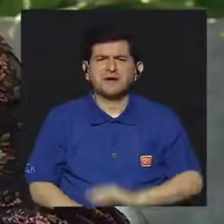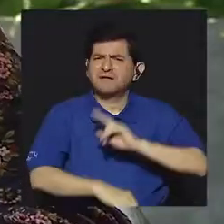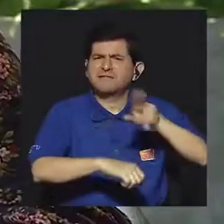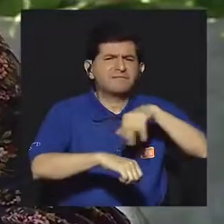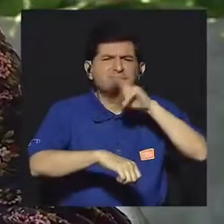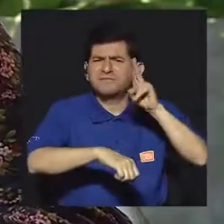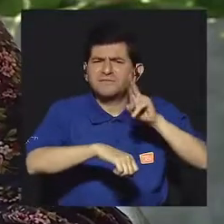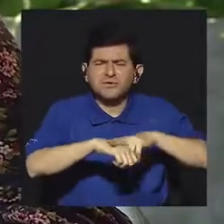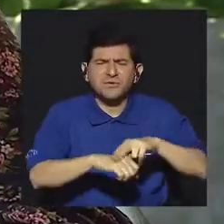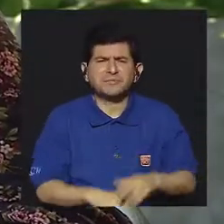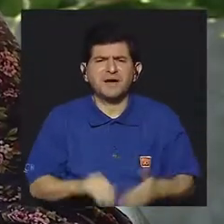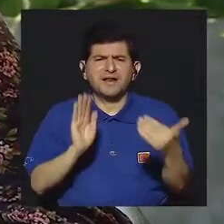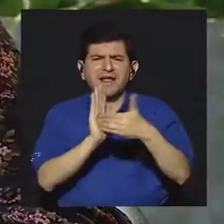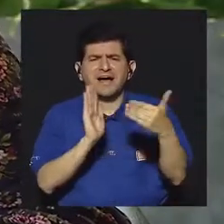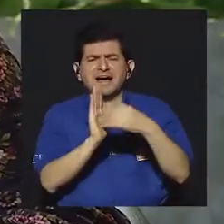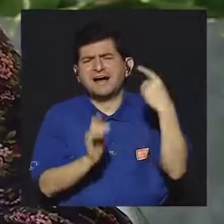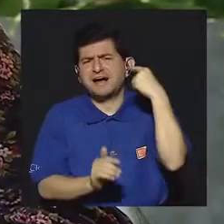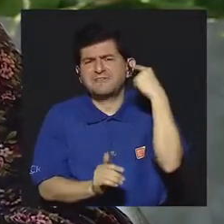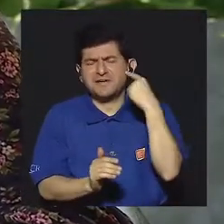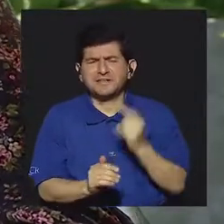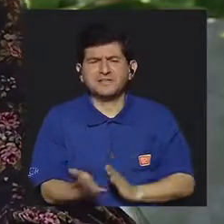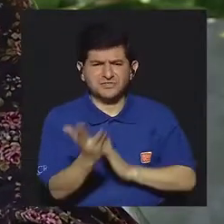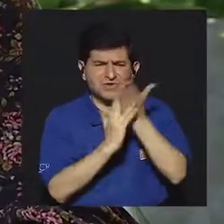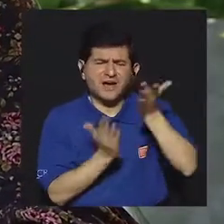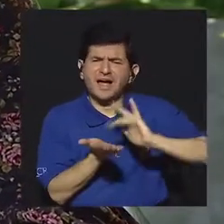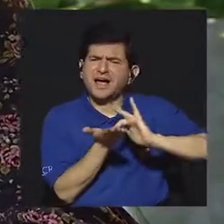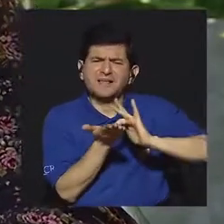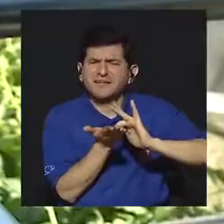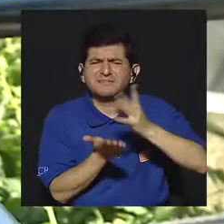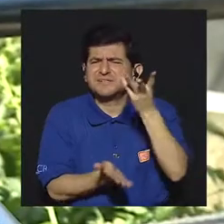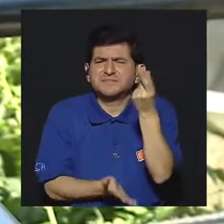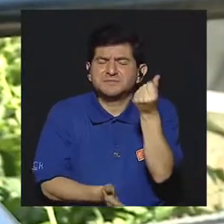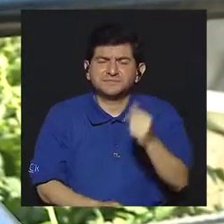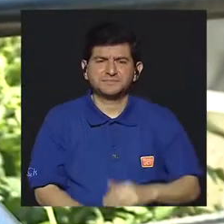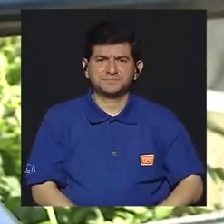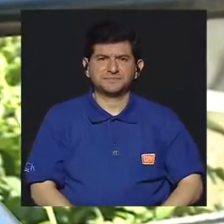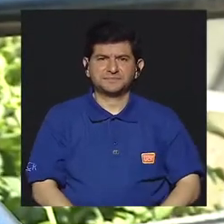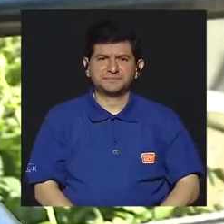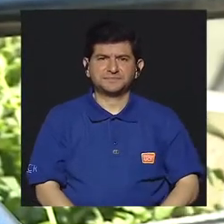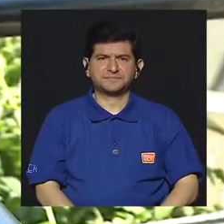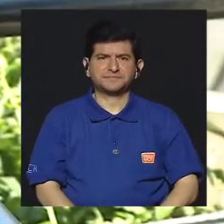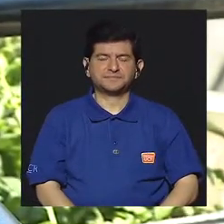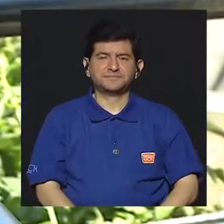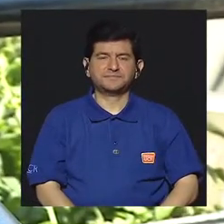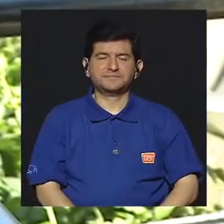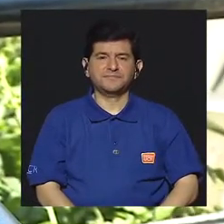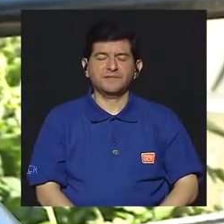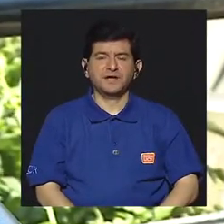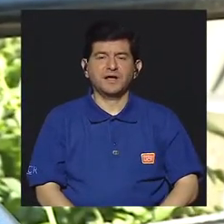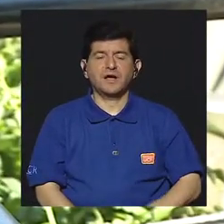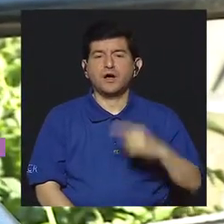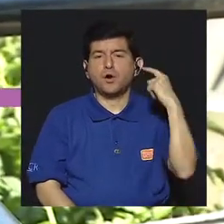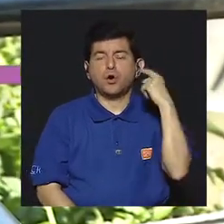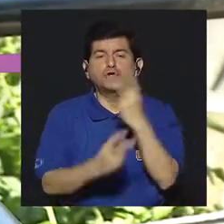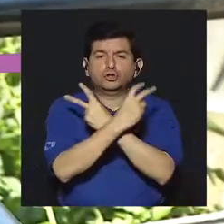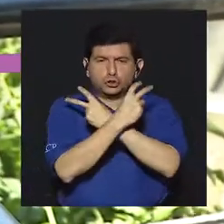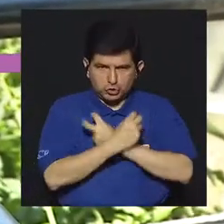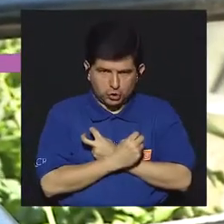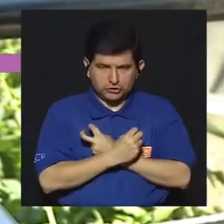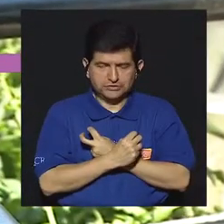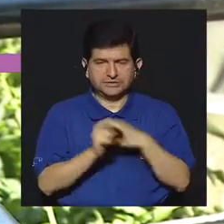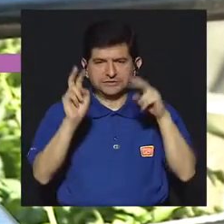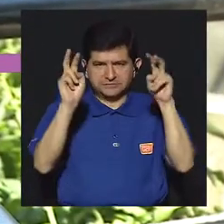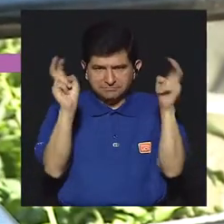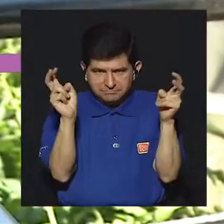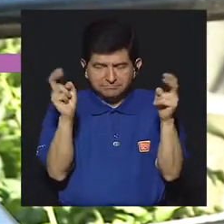tan frecuente son los daños auditivos por medicamentos? Bueno, la ototoxicidad que nosotros